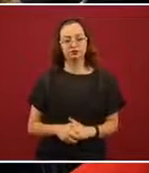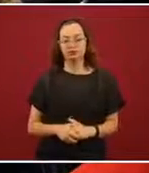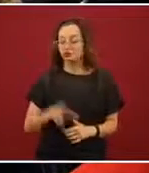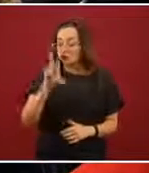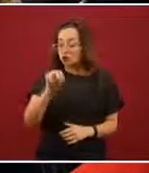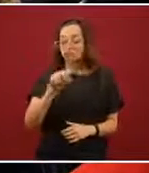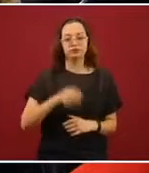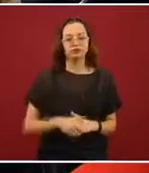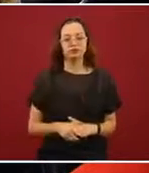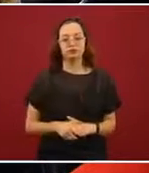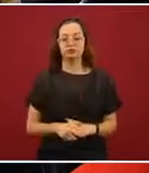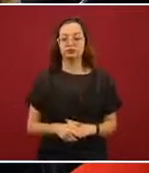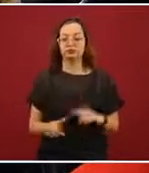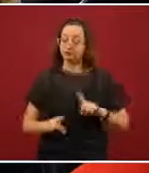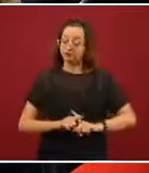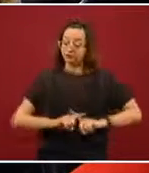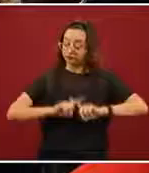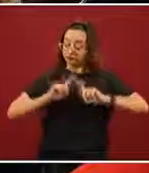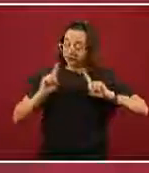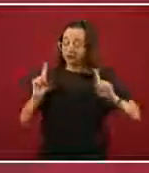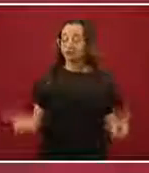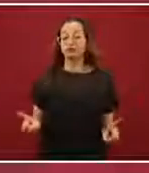No, al contrario,